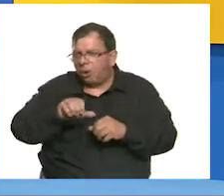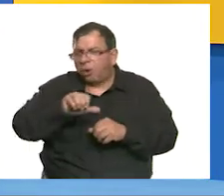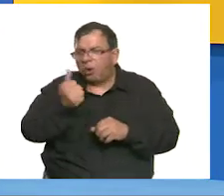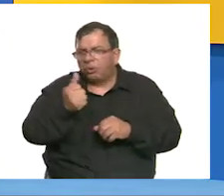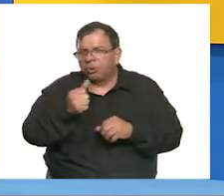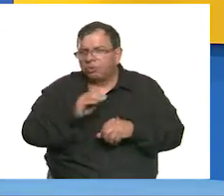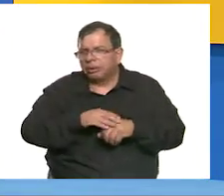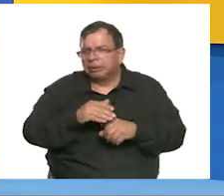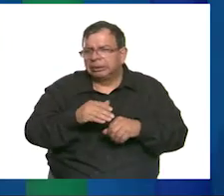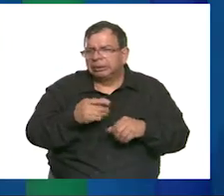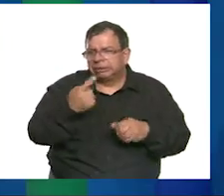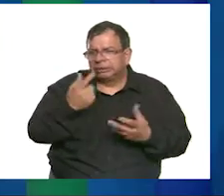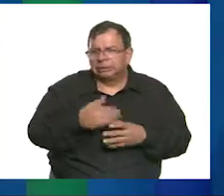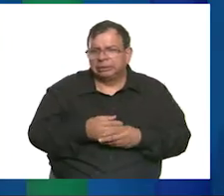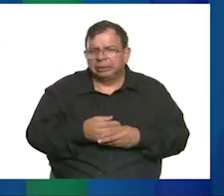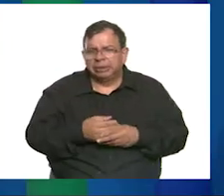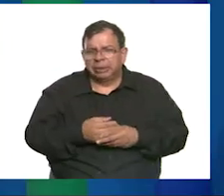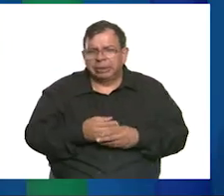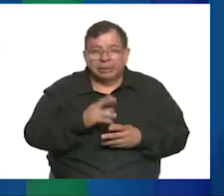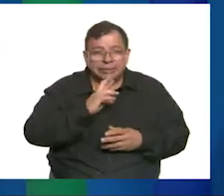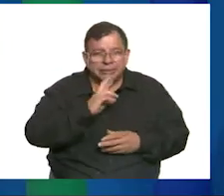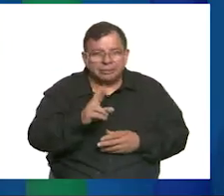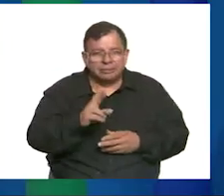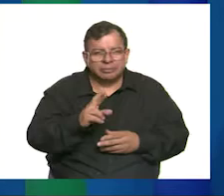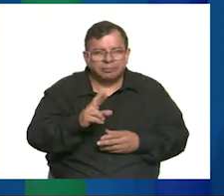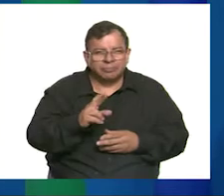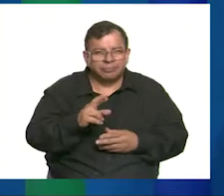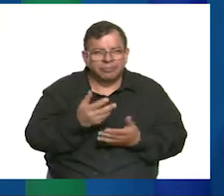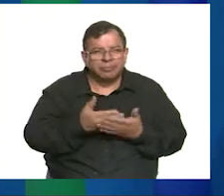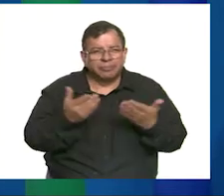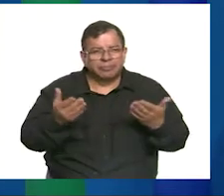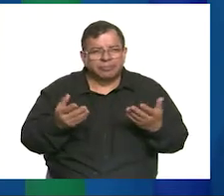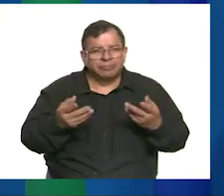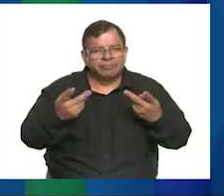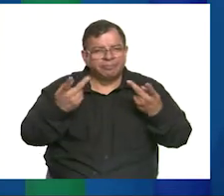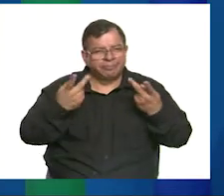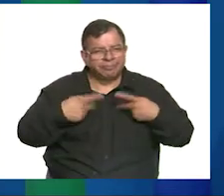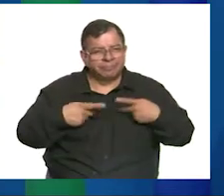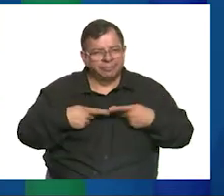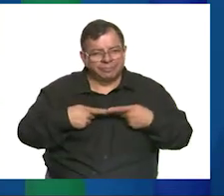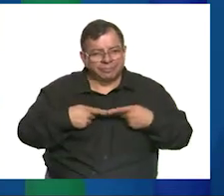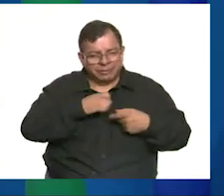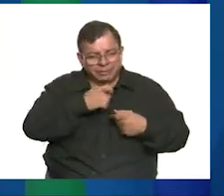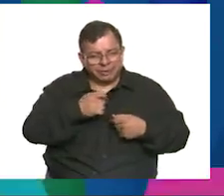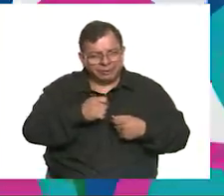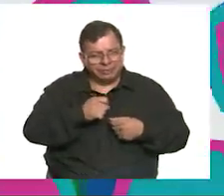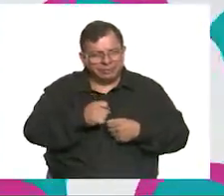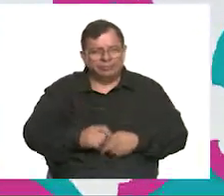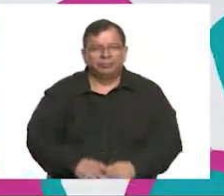o cambios existen, profesor? Para responderte, vamos con la agente especial Sofía Luna.